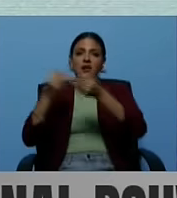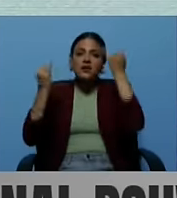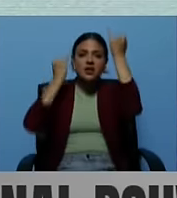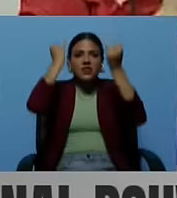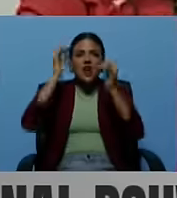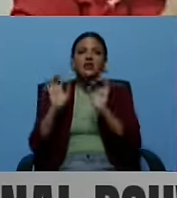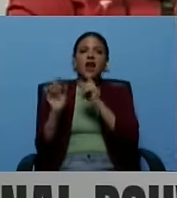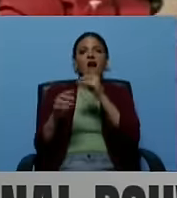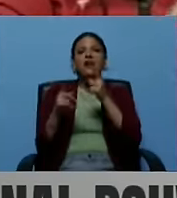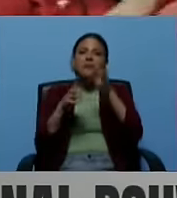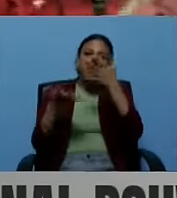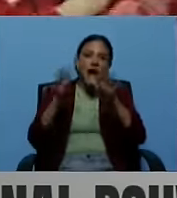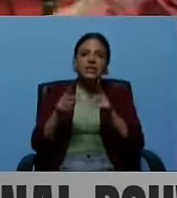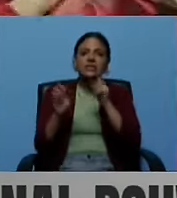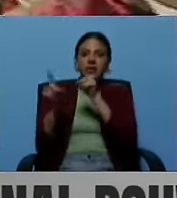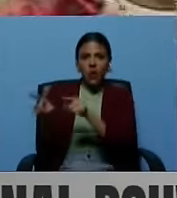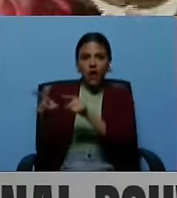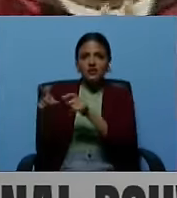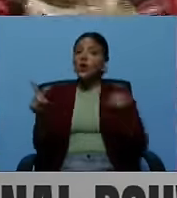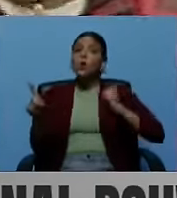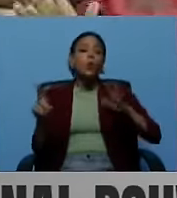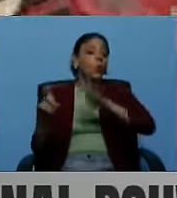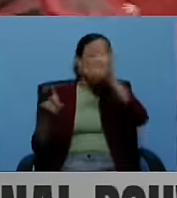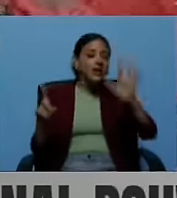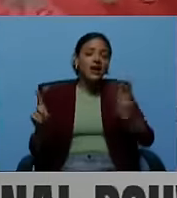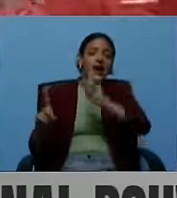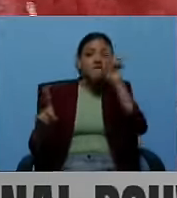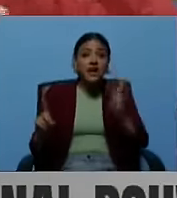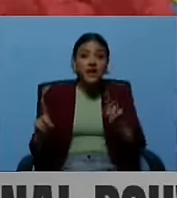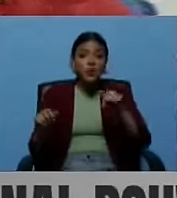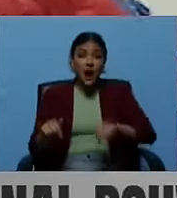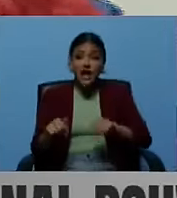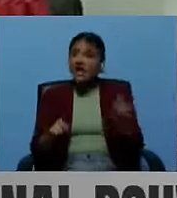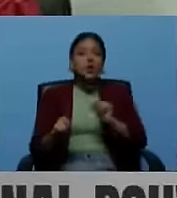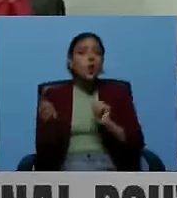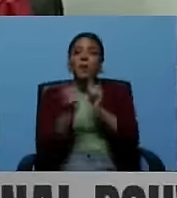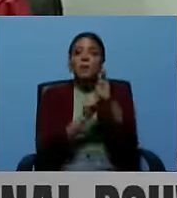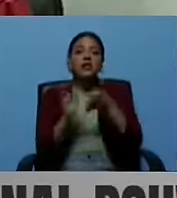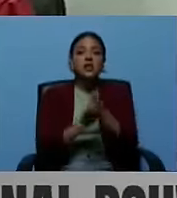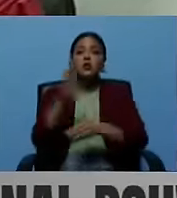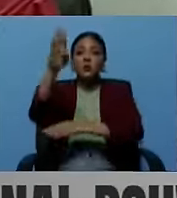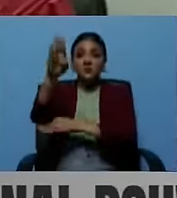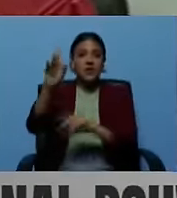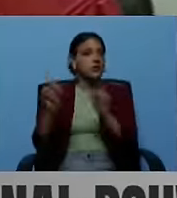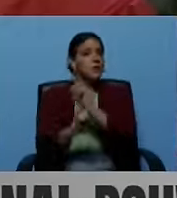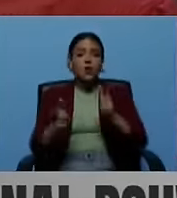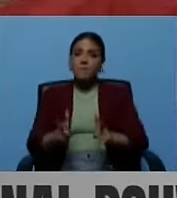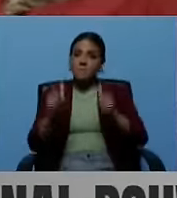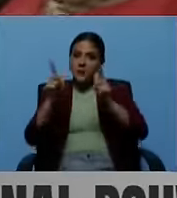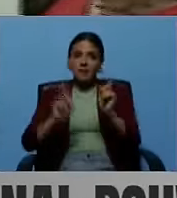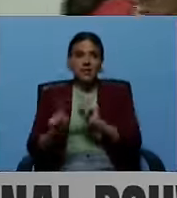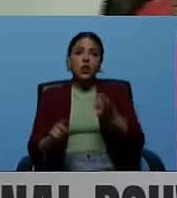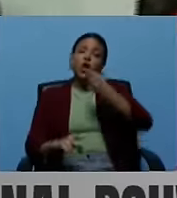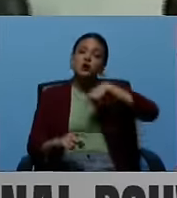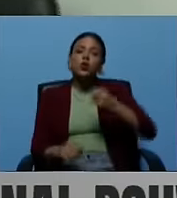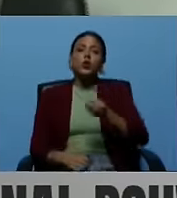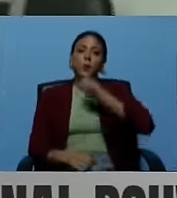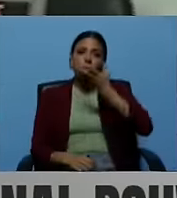expresiones similares en cualquier parte. Aquí en Venezuela el fascismo no pasará. y tenemos